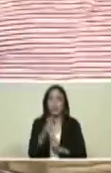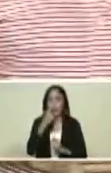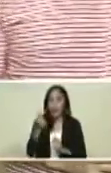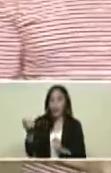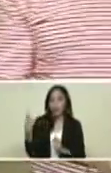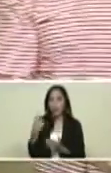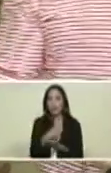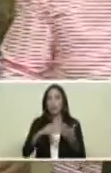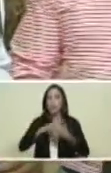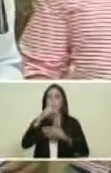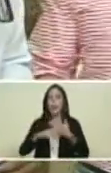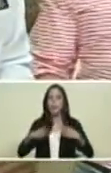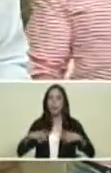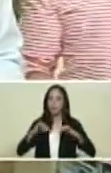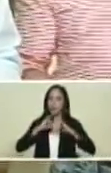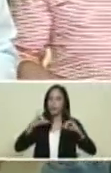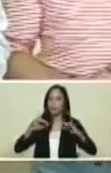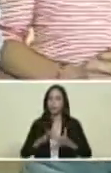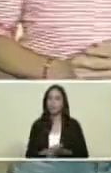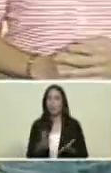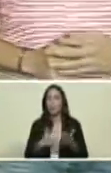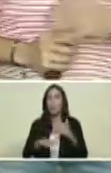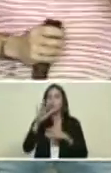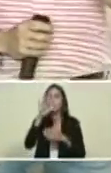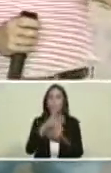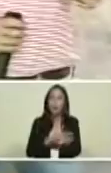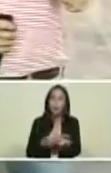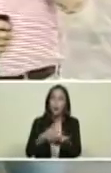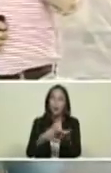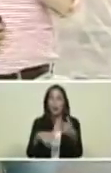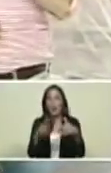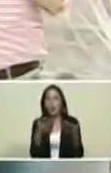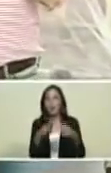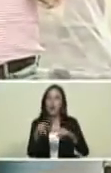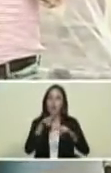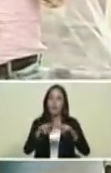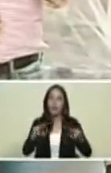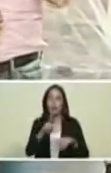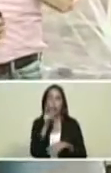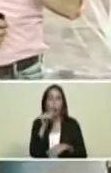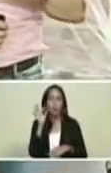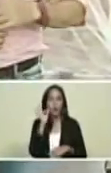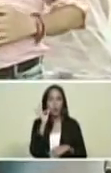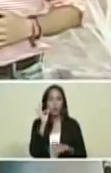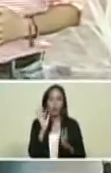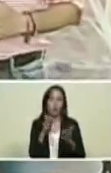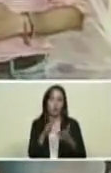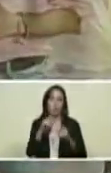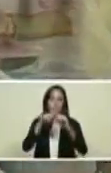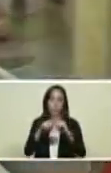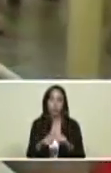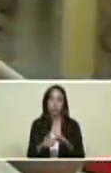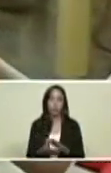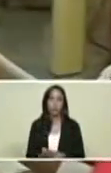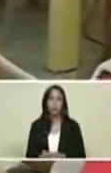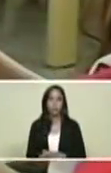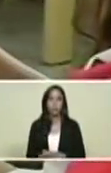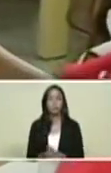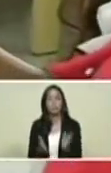exitosamente el plan vacacional. Más de 5,5 millones de niños y niñas y adolescentes, ¿verdad?,